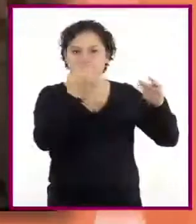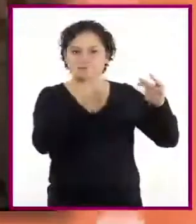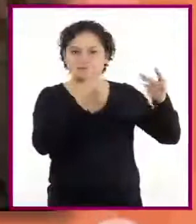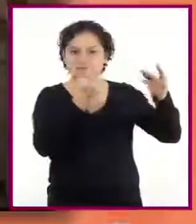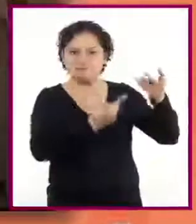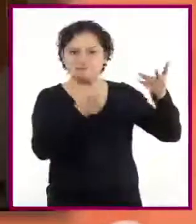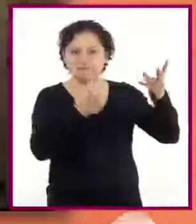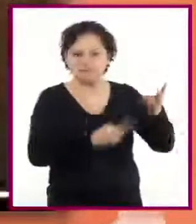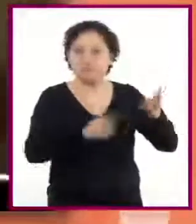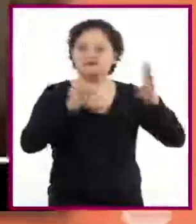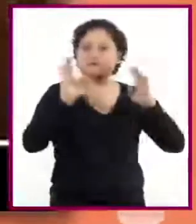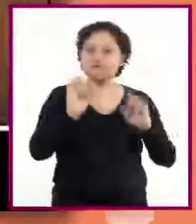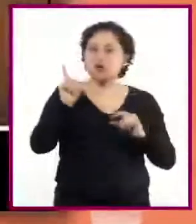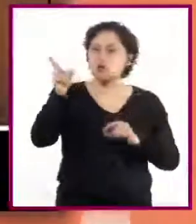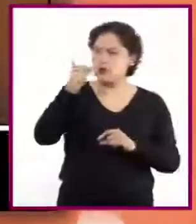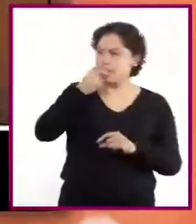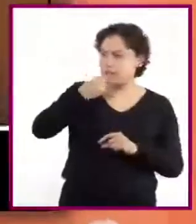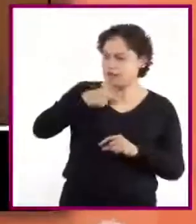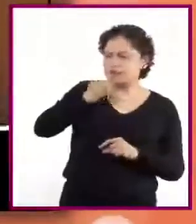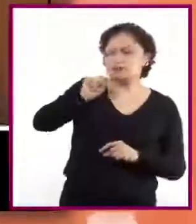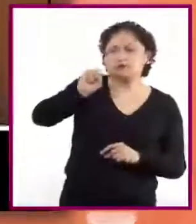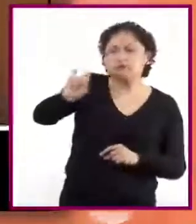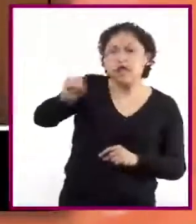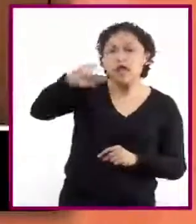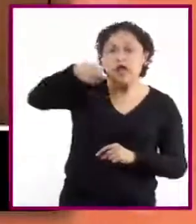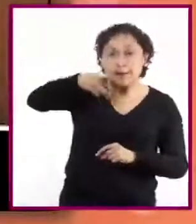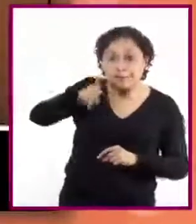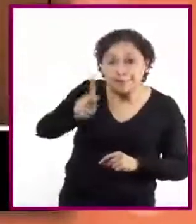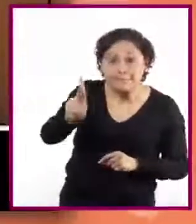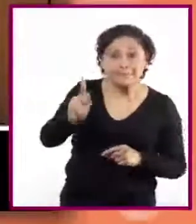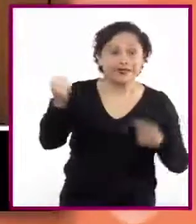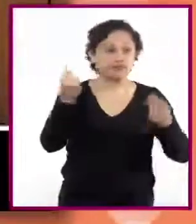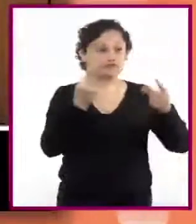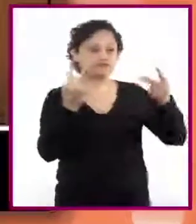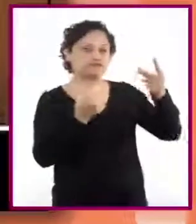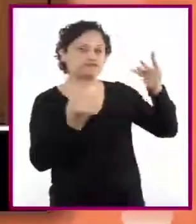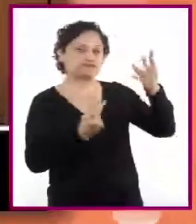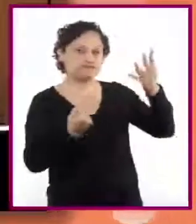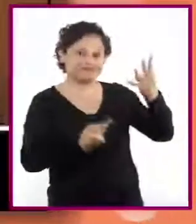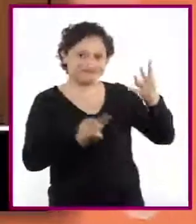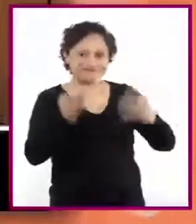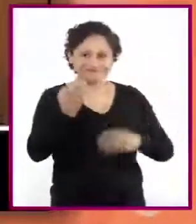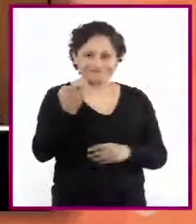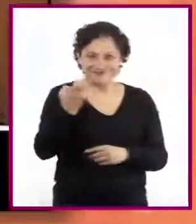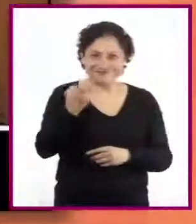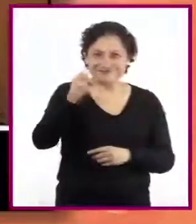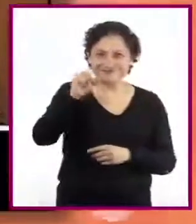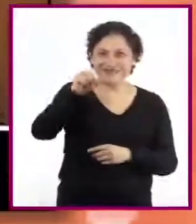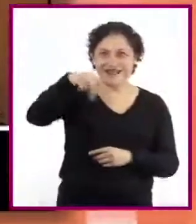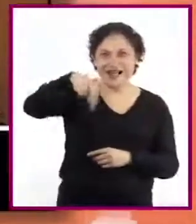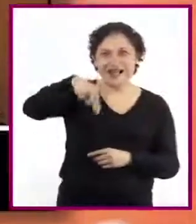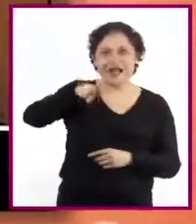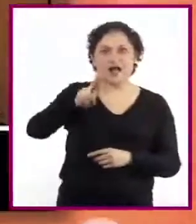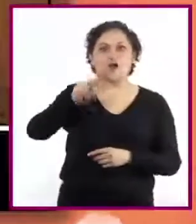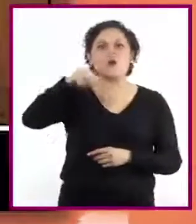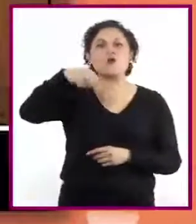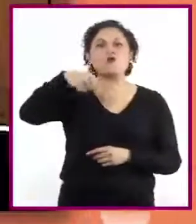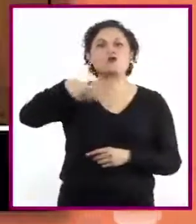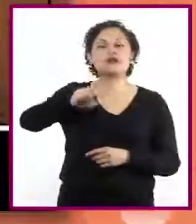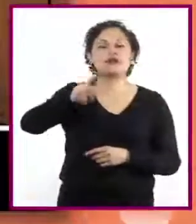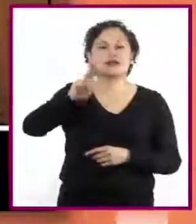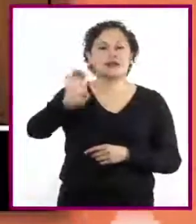argumento, o aunque el uso te diga tal, yo le voy a afirmar tal y tal cosa. Entonces, como que al usar este